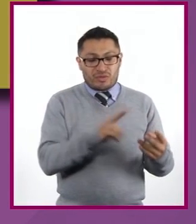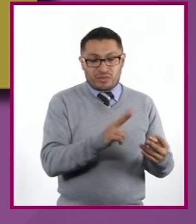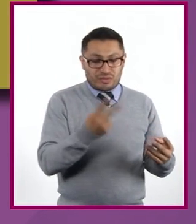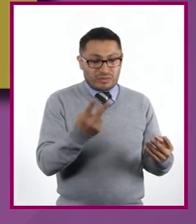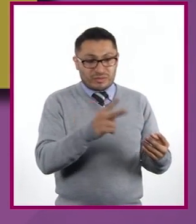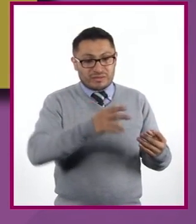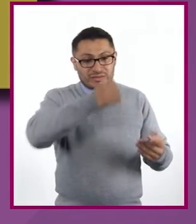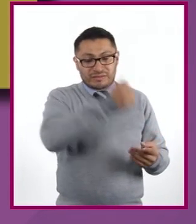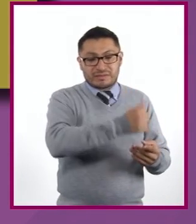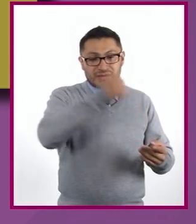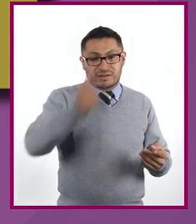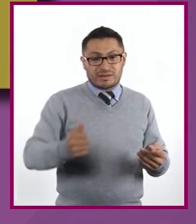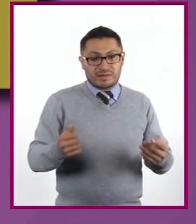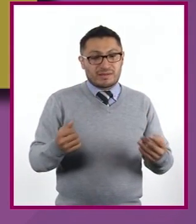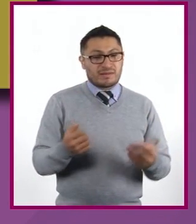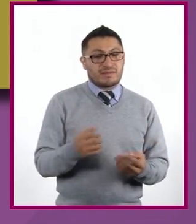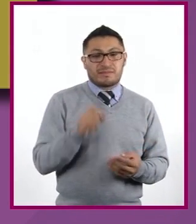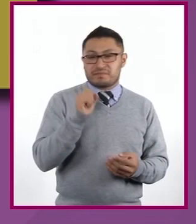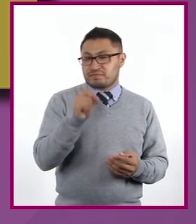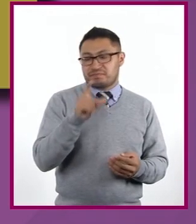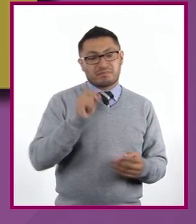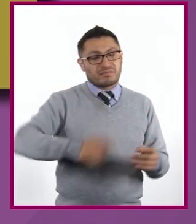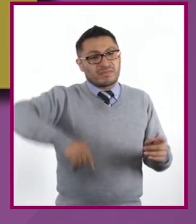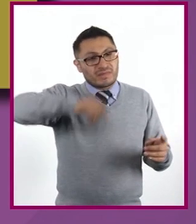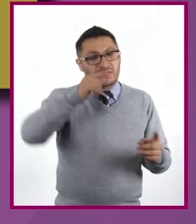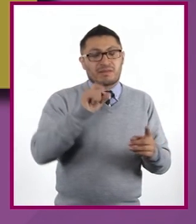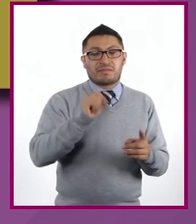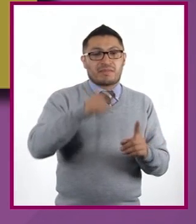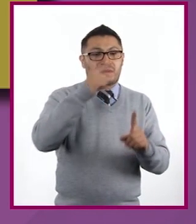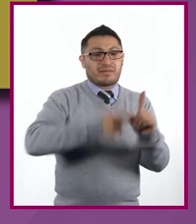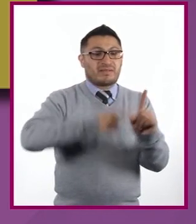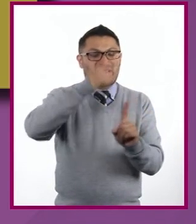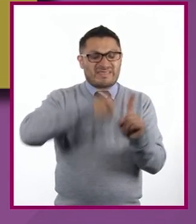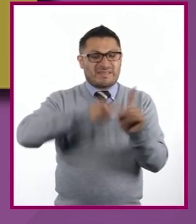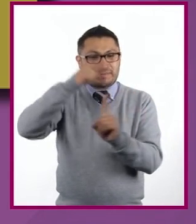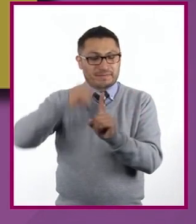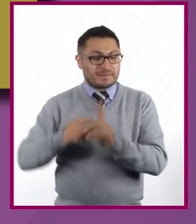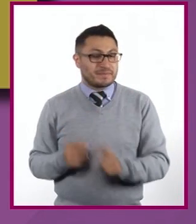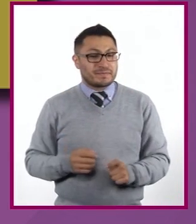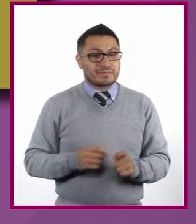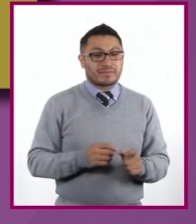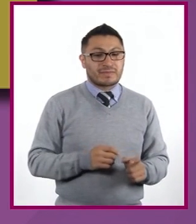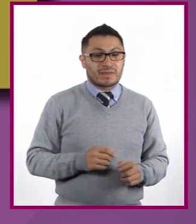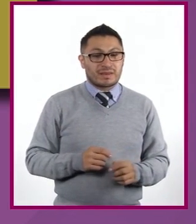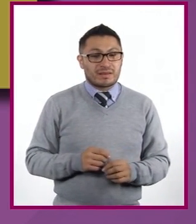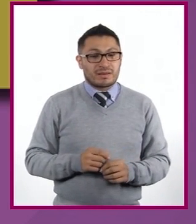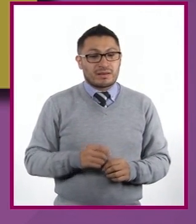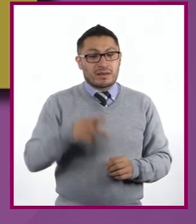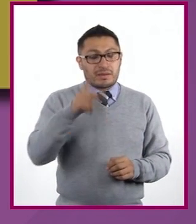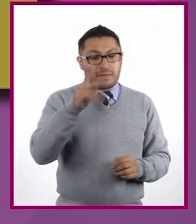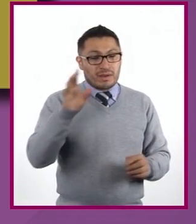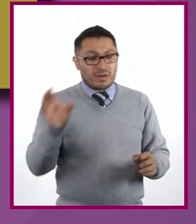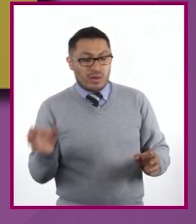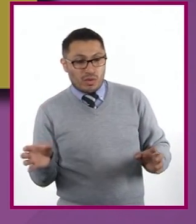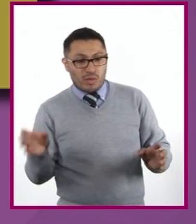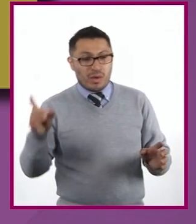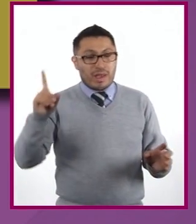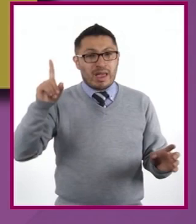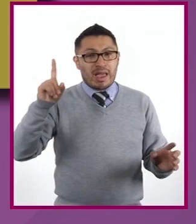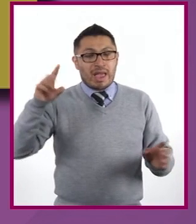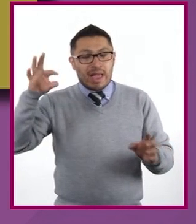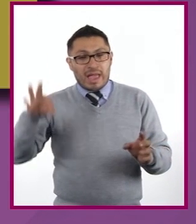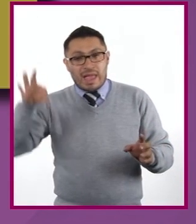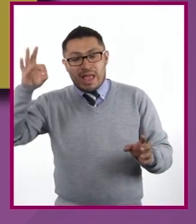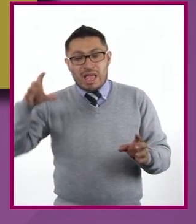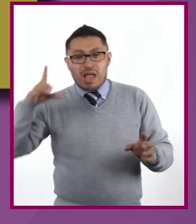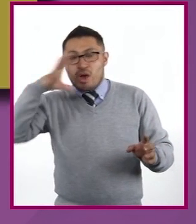iguales, cada mitad se queda a la misma temperatura que el contenido del vaso completo. Sin embargo, al mezclar el té frío